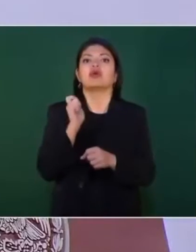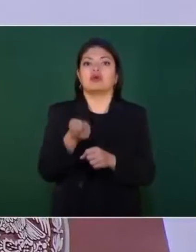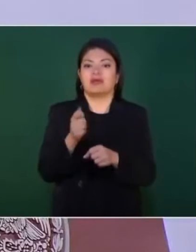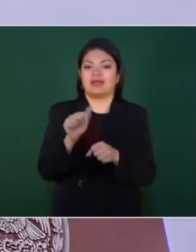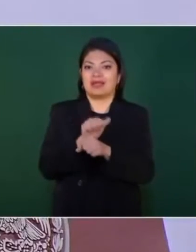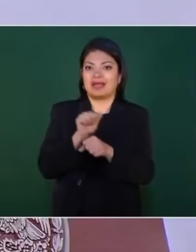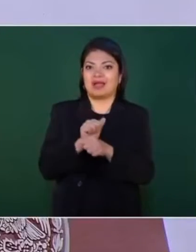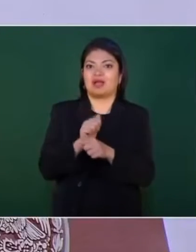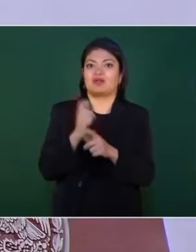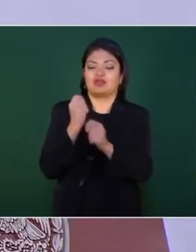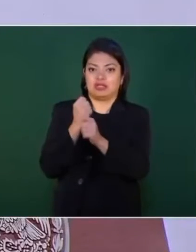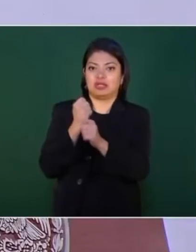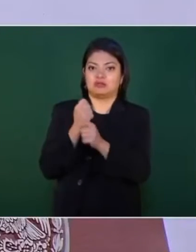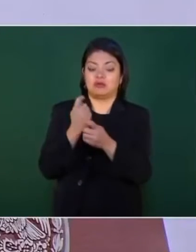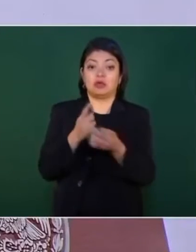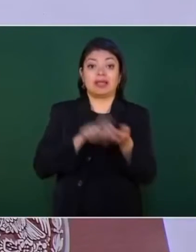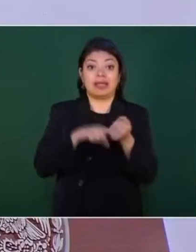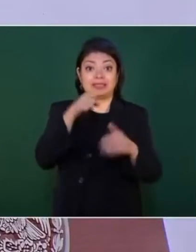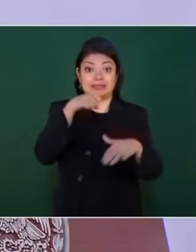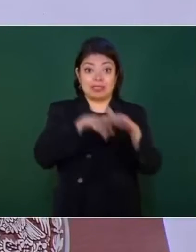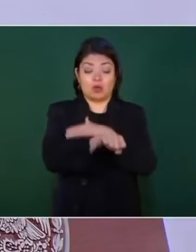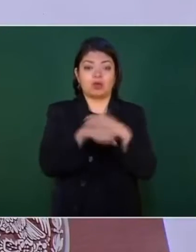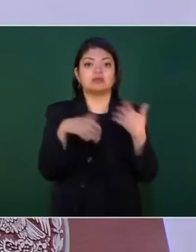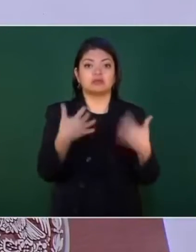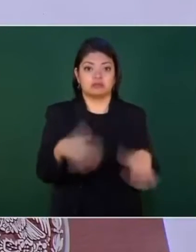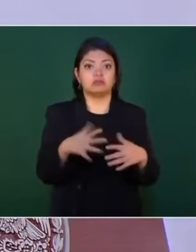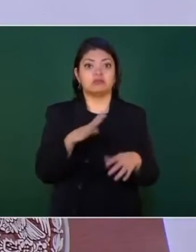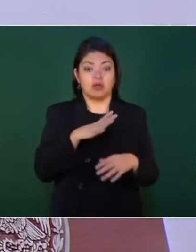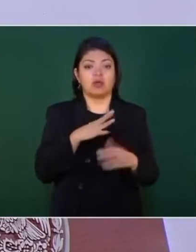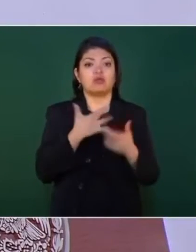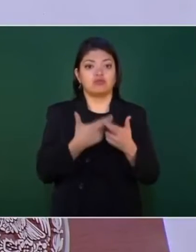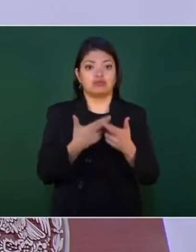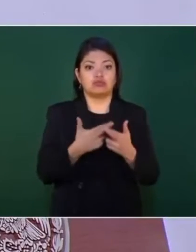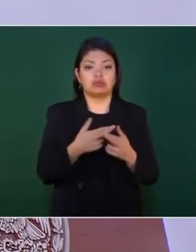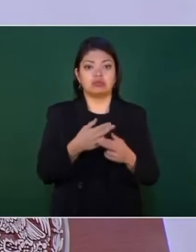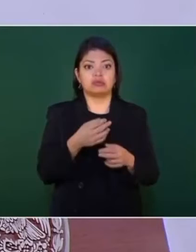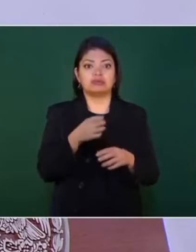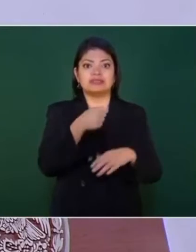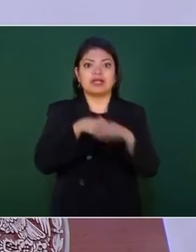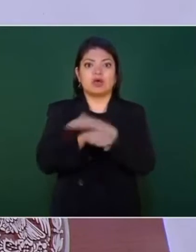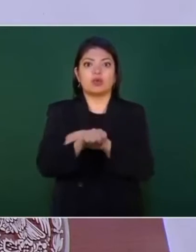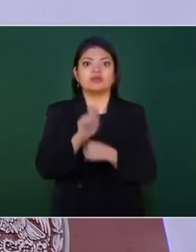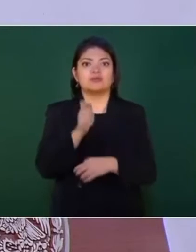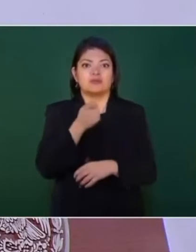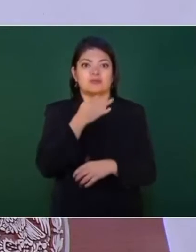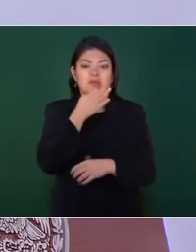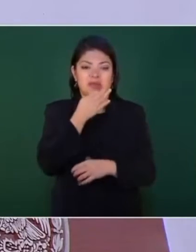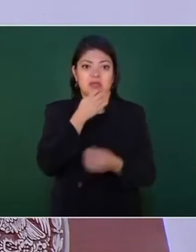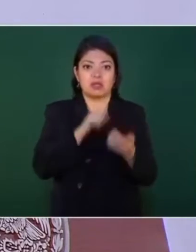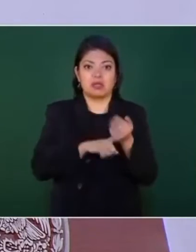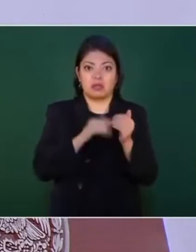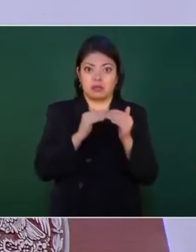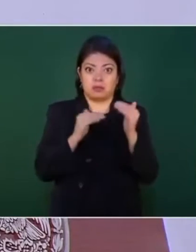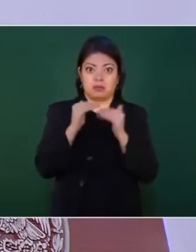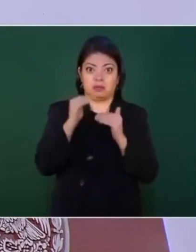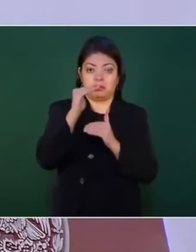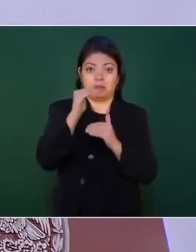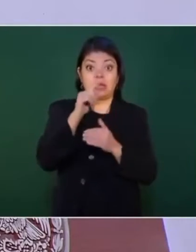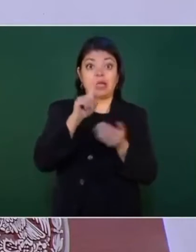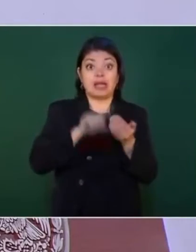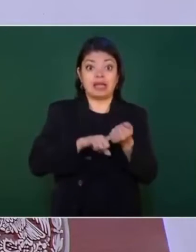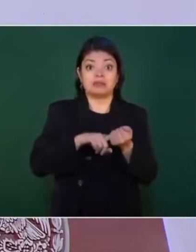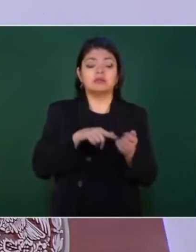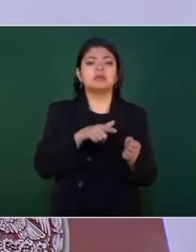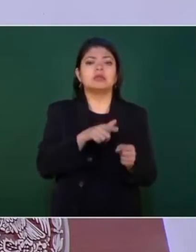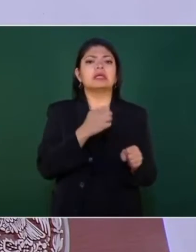caso del secuestro hay una cantidad importante de secuestros express pero a pesar de que está a la alza el lugar que